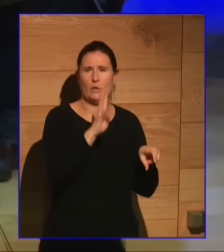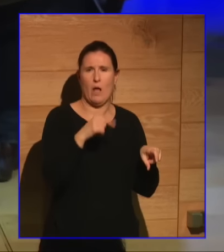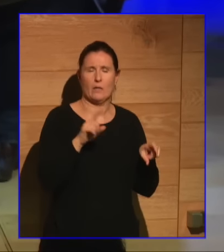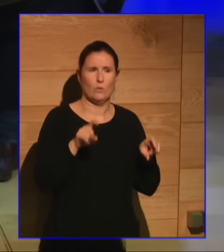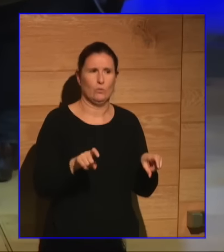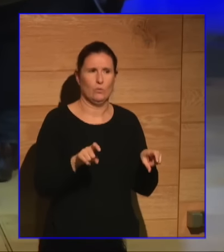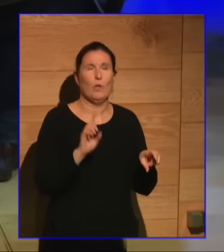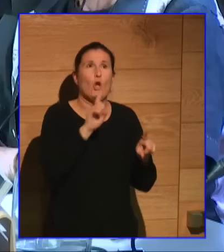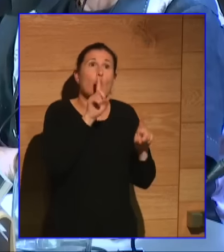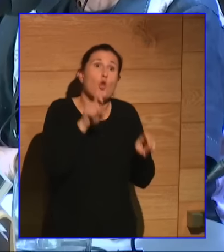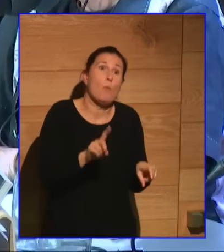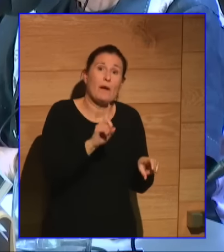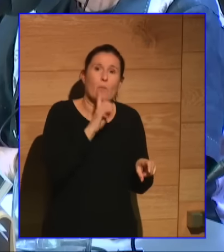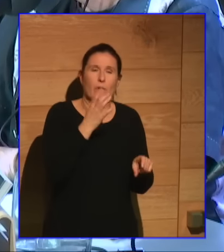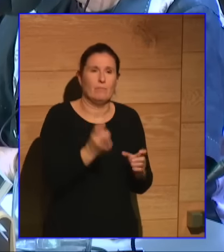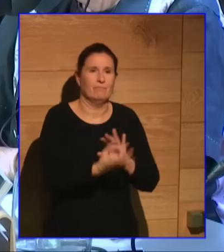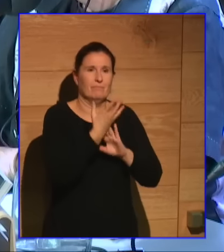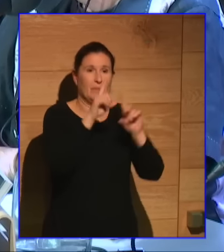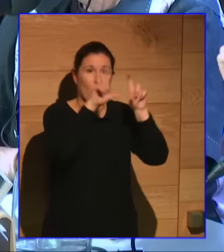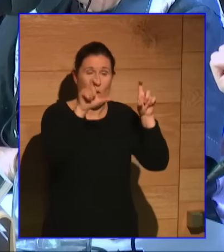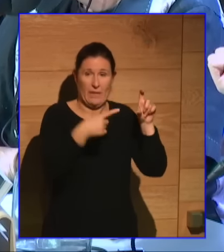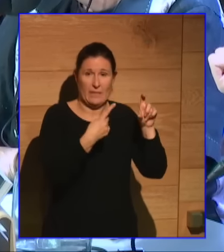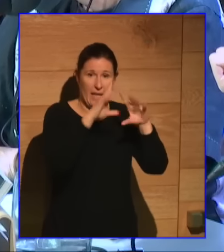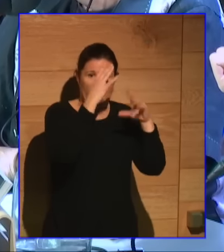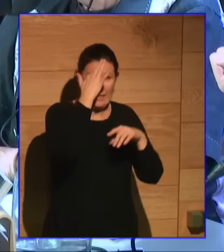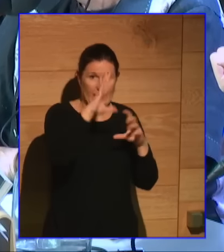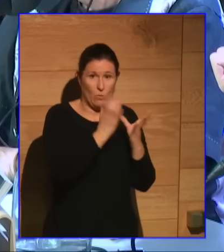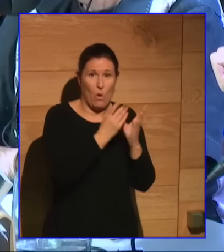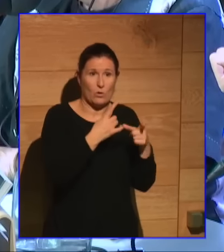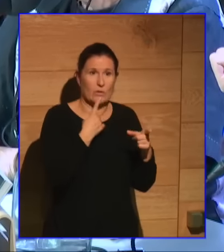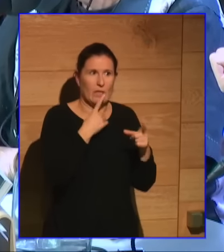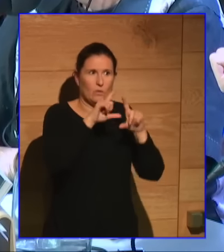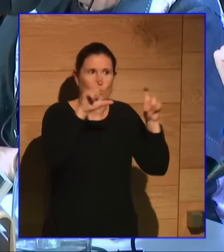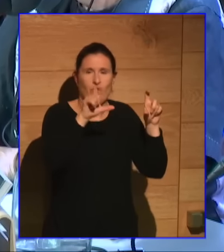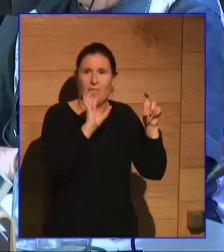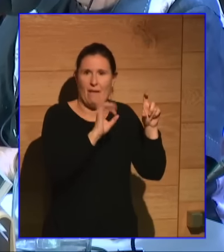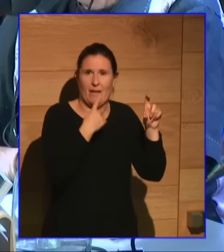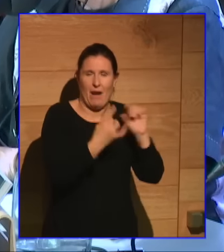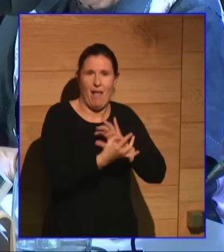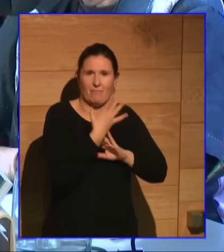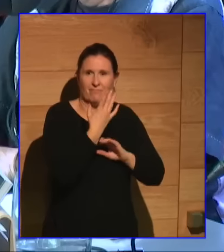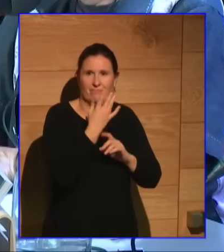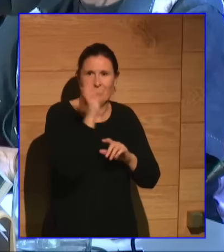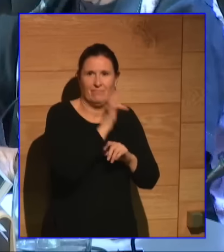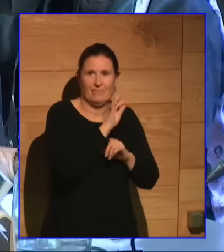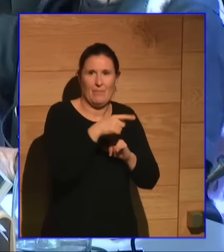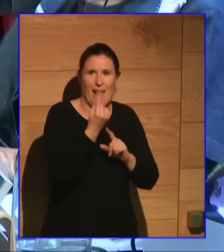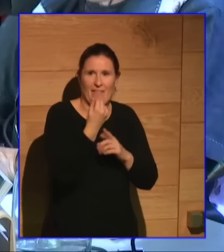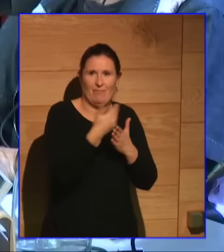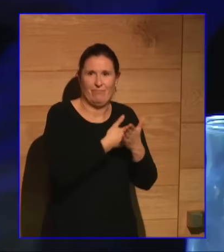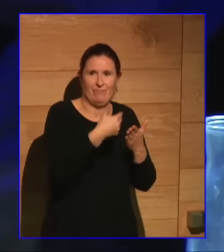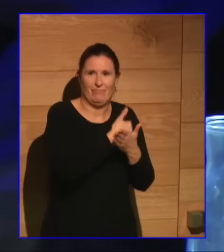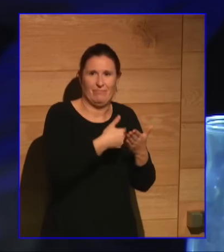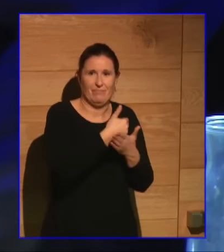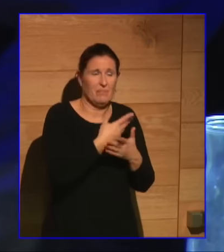no paró, por otro lado, porque creó DreamWorks, que sería su gran hiper mega fábrica de hacer dinero y probablemente... ¡Ole! ¿Pero qué director